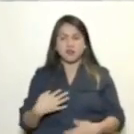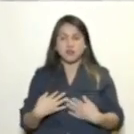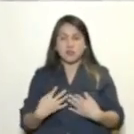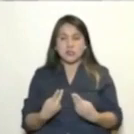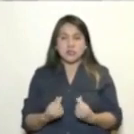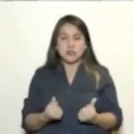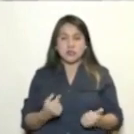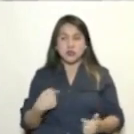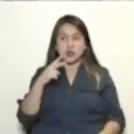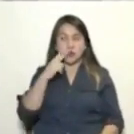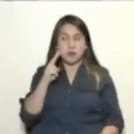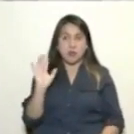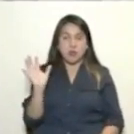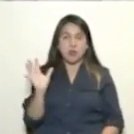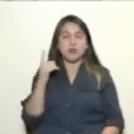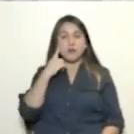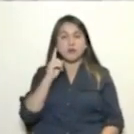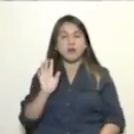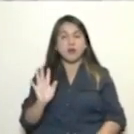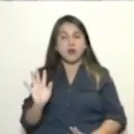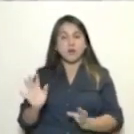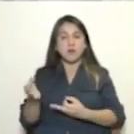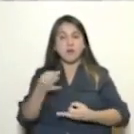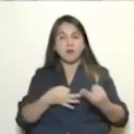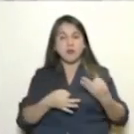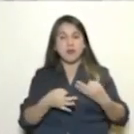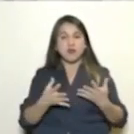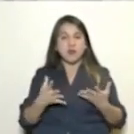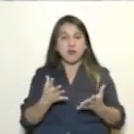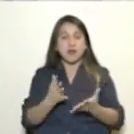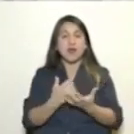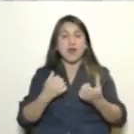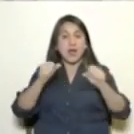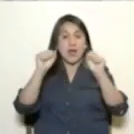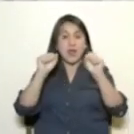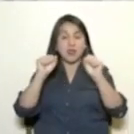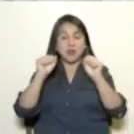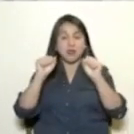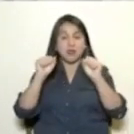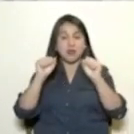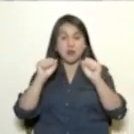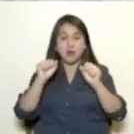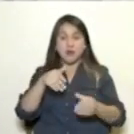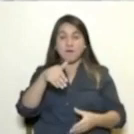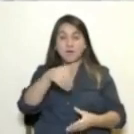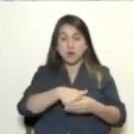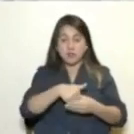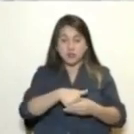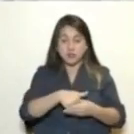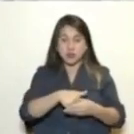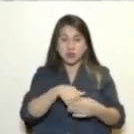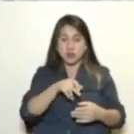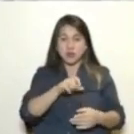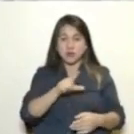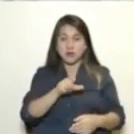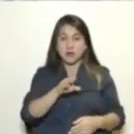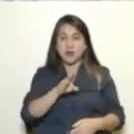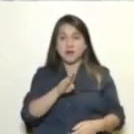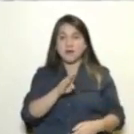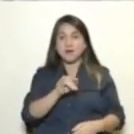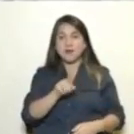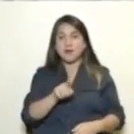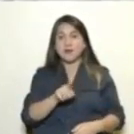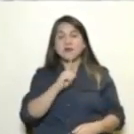cuenta, nadie me lo dijo, que ya ganado el plebiscito, yo algo tenía que ver con lo que venía en el